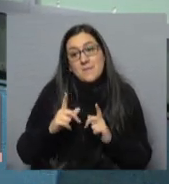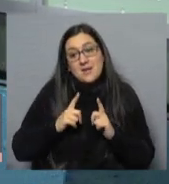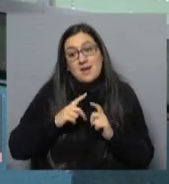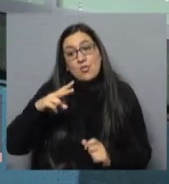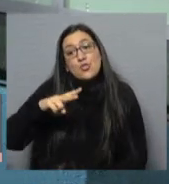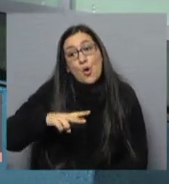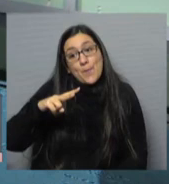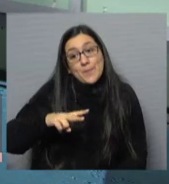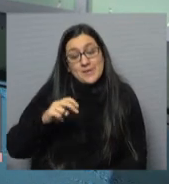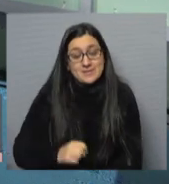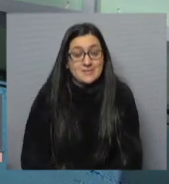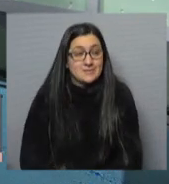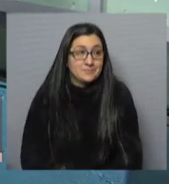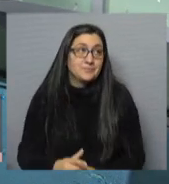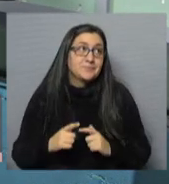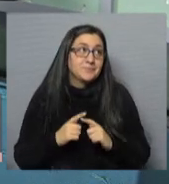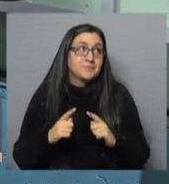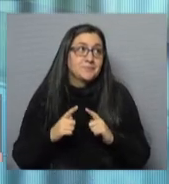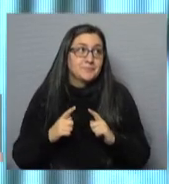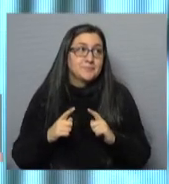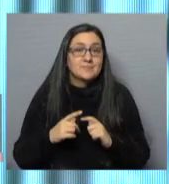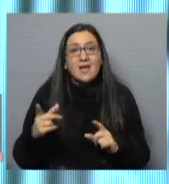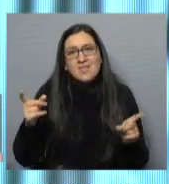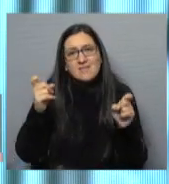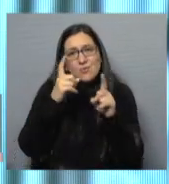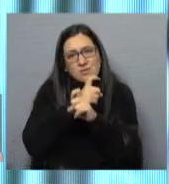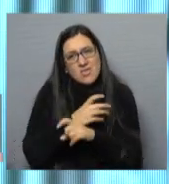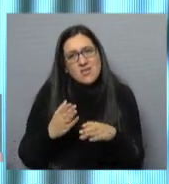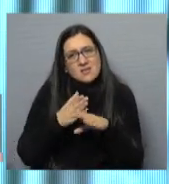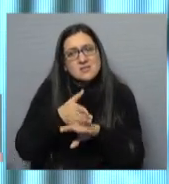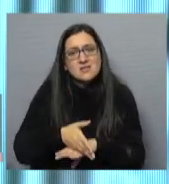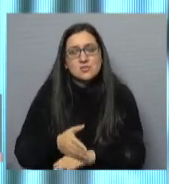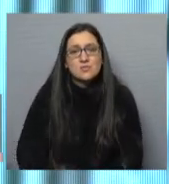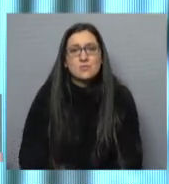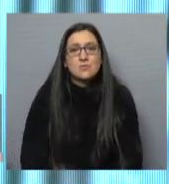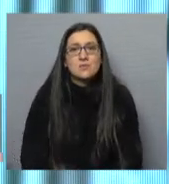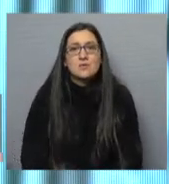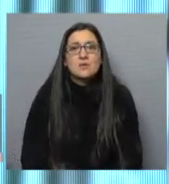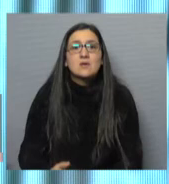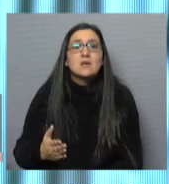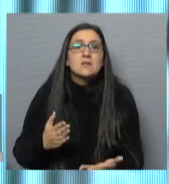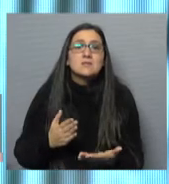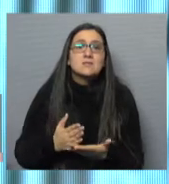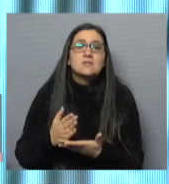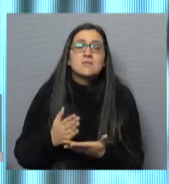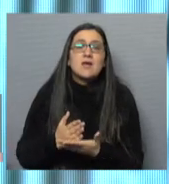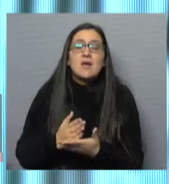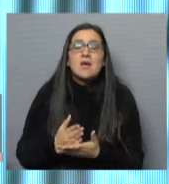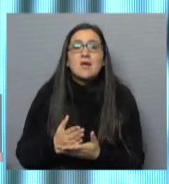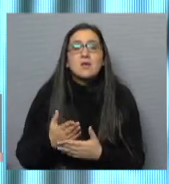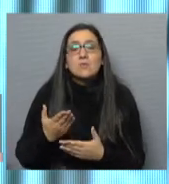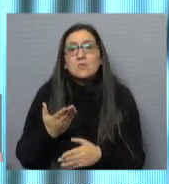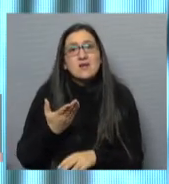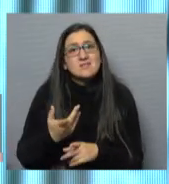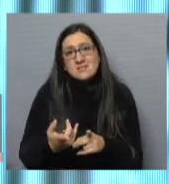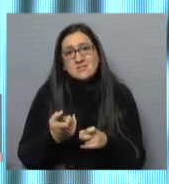decir, hay dificultades de acceso. Y cada vez hay una demanda